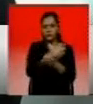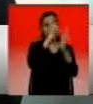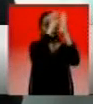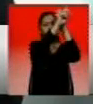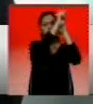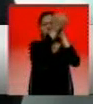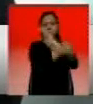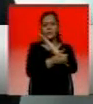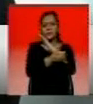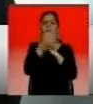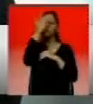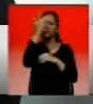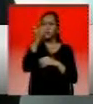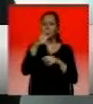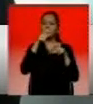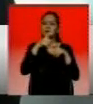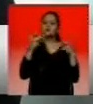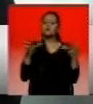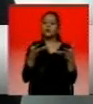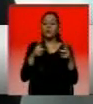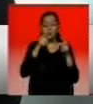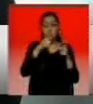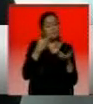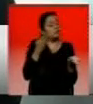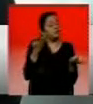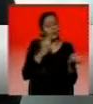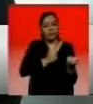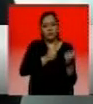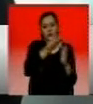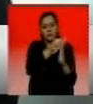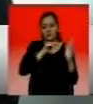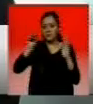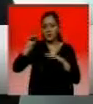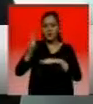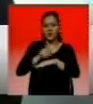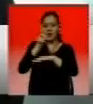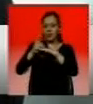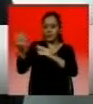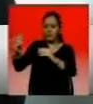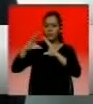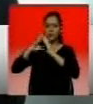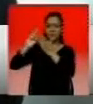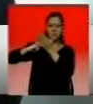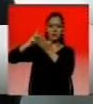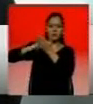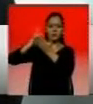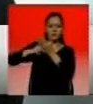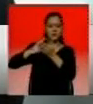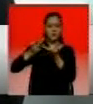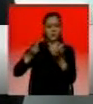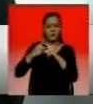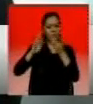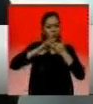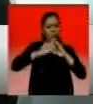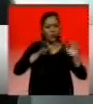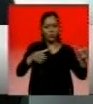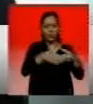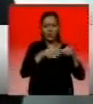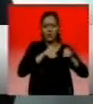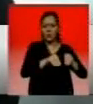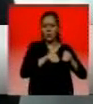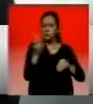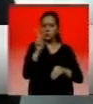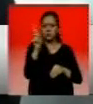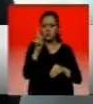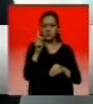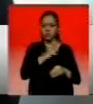o indirecta, van a pasar a favor de directivos, es decir, de personas naturales y no de la comunidad educativa.